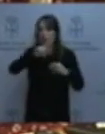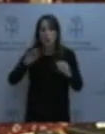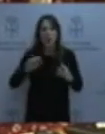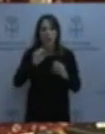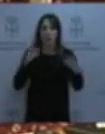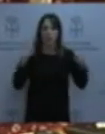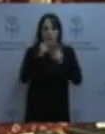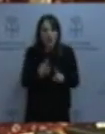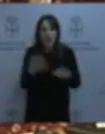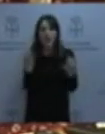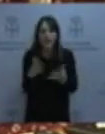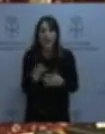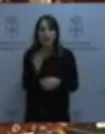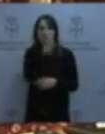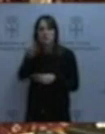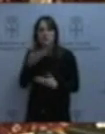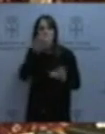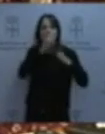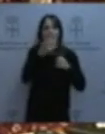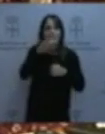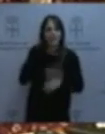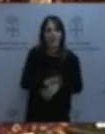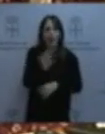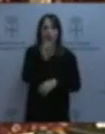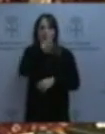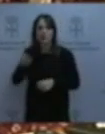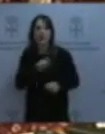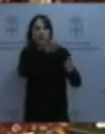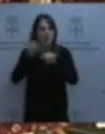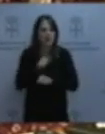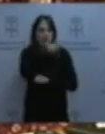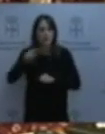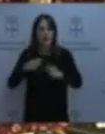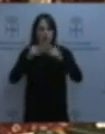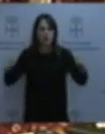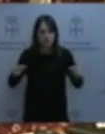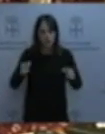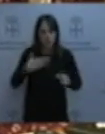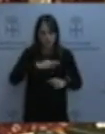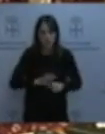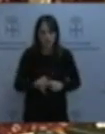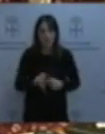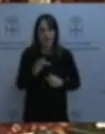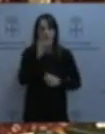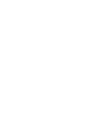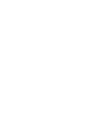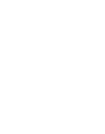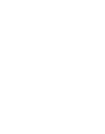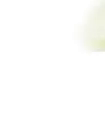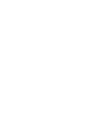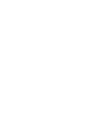se asegurará de tener el valor y las agallas para defender lo que es de los asturianos y que no se los propie una pequeña minoría?